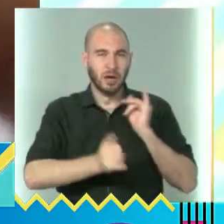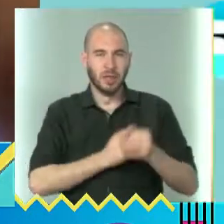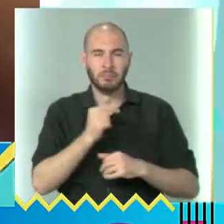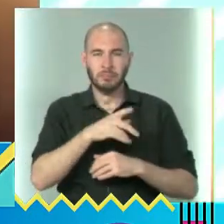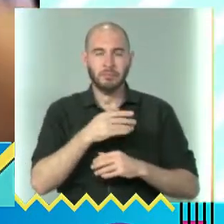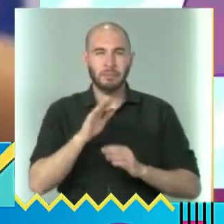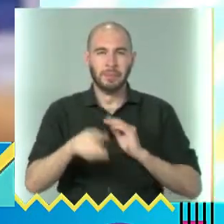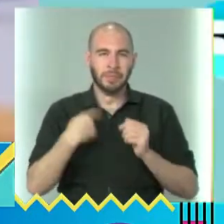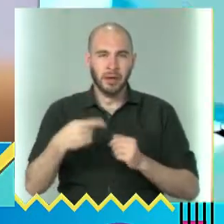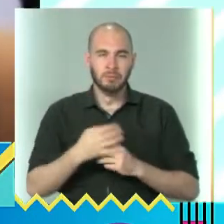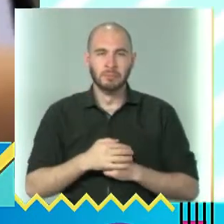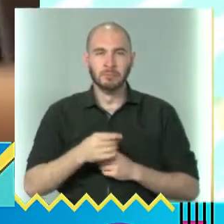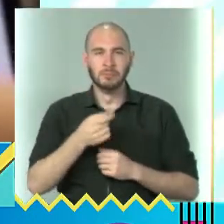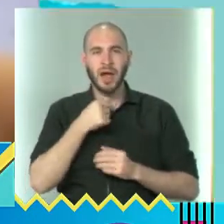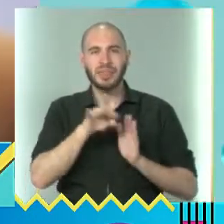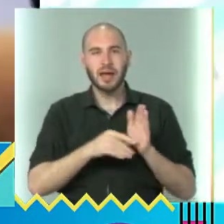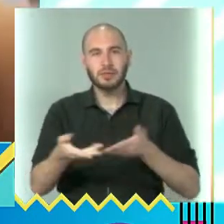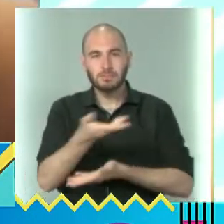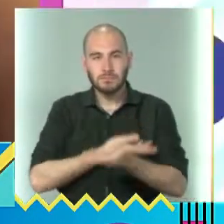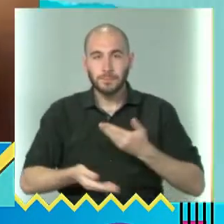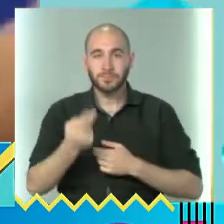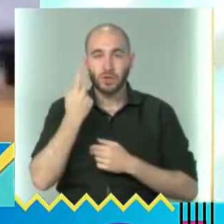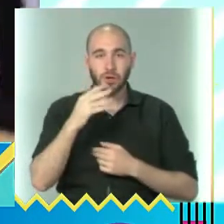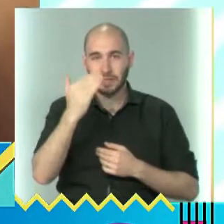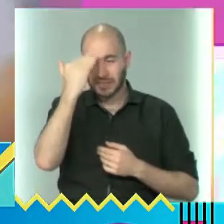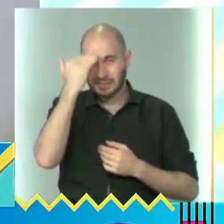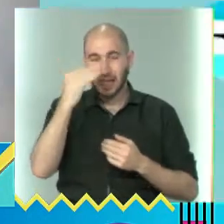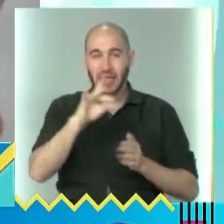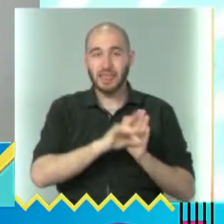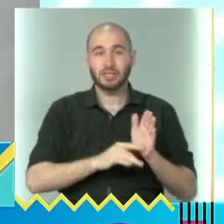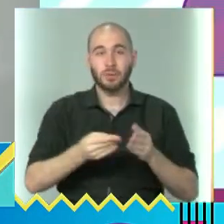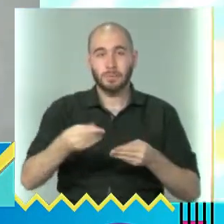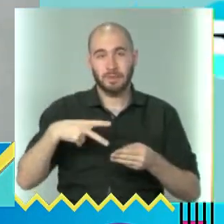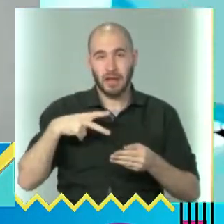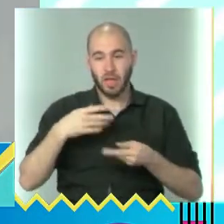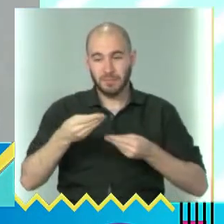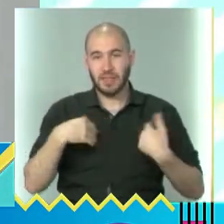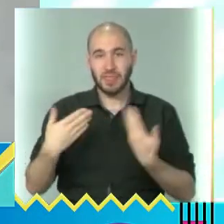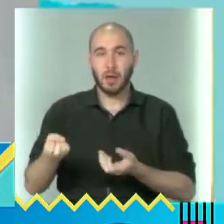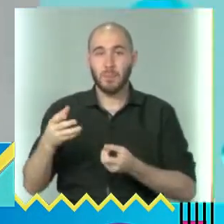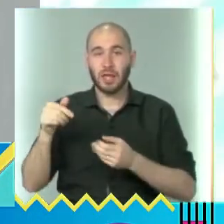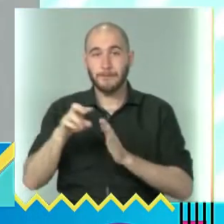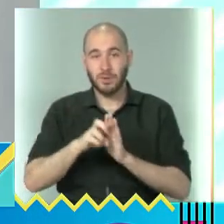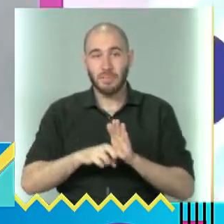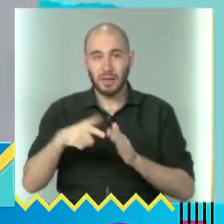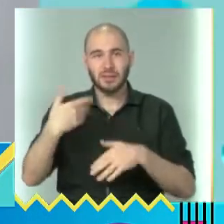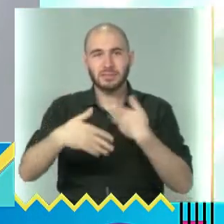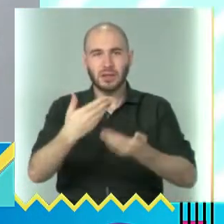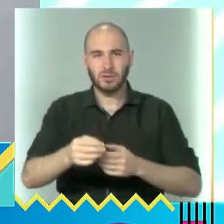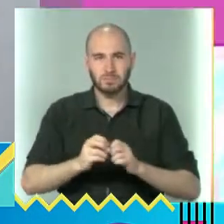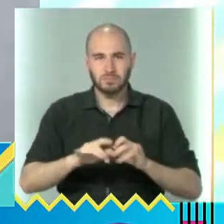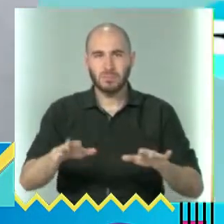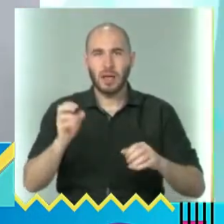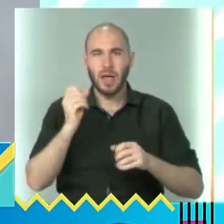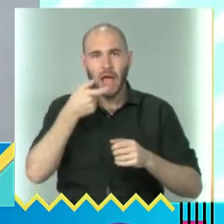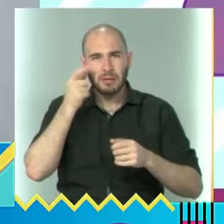siempre quiere compartir los datos. Hasta en 2015 le daba datos privados a empresas porque quería que estas aplicaciones que se desarrollaran y todo esto